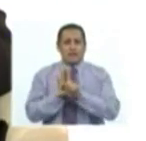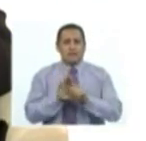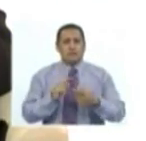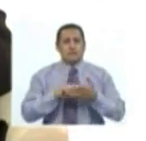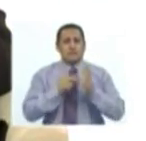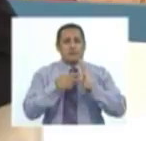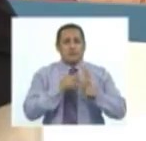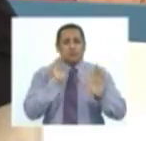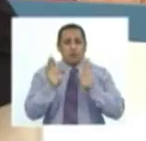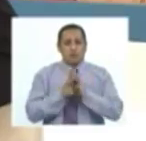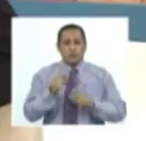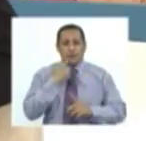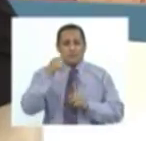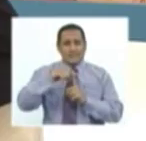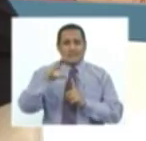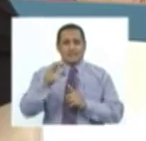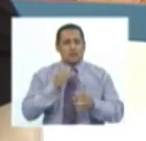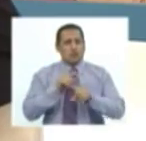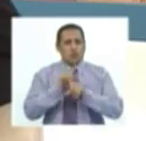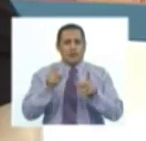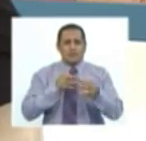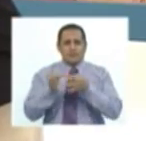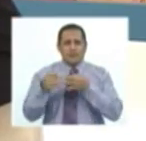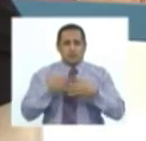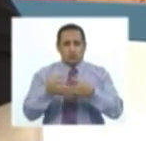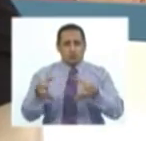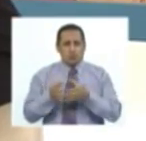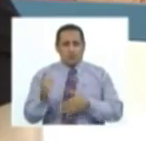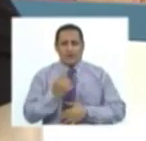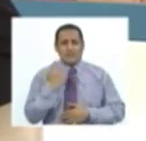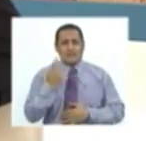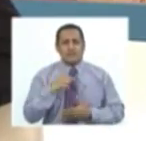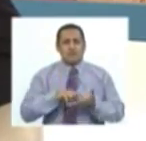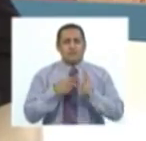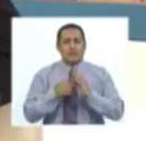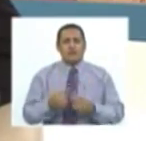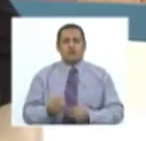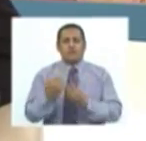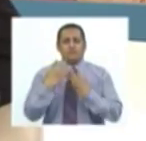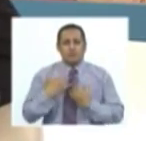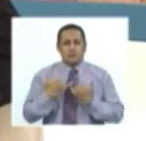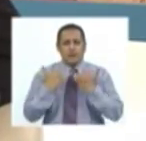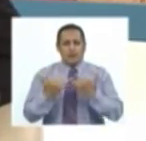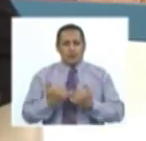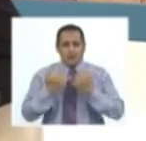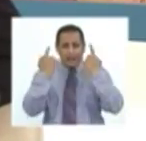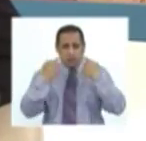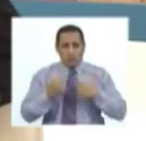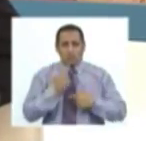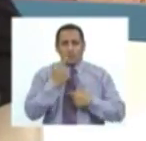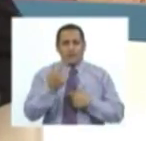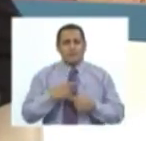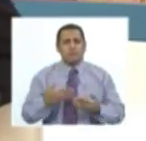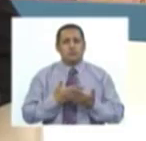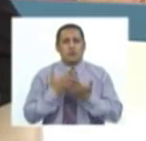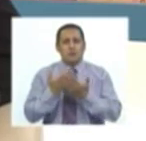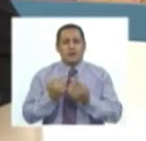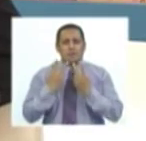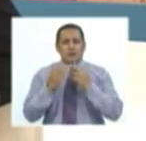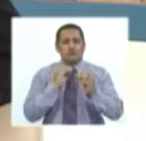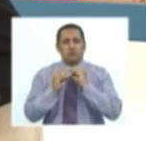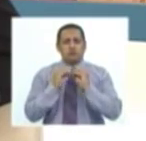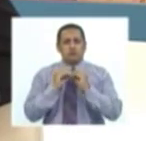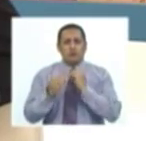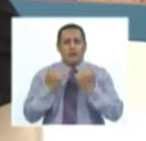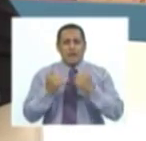tribunal nos dice que si hay un organismo que es colectivo, que es colegiado, lo que nos está diciendo es que la deliberación es sustancial, consustancial